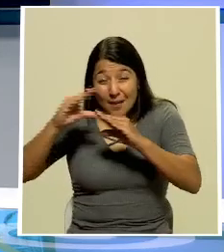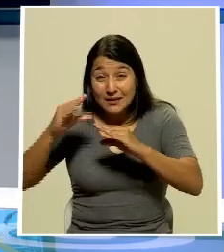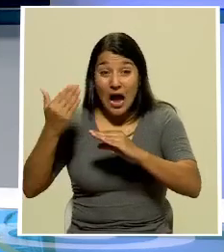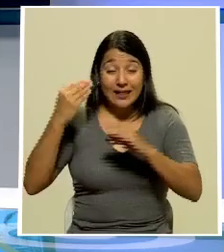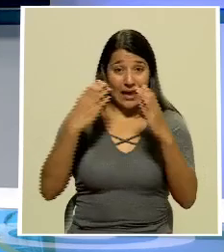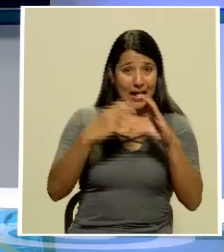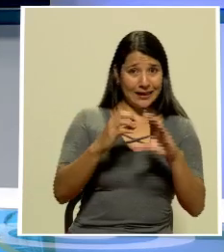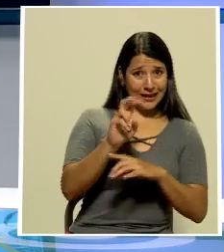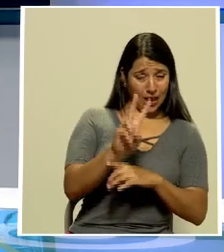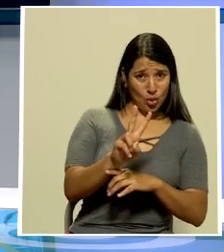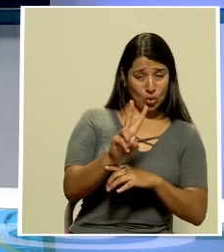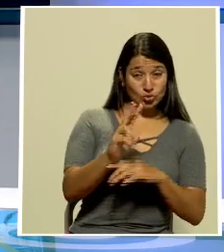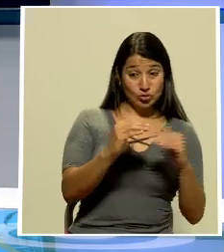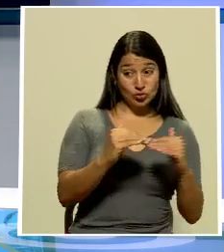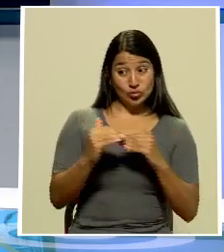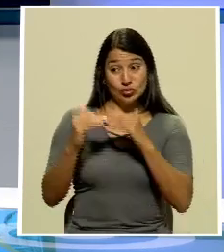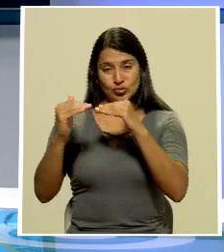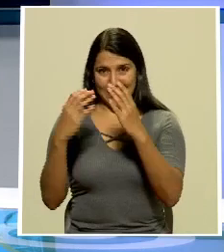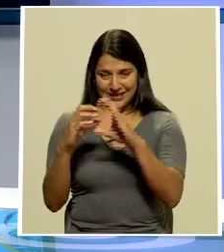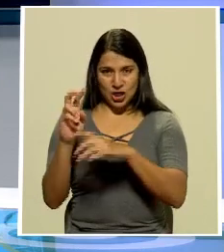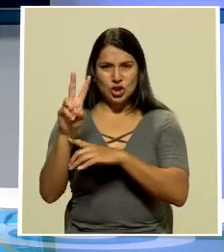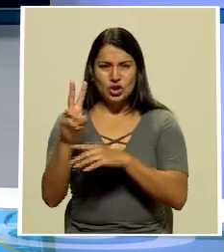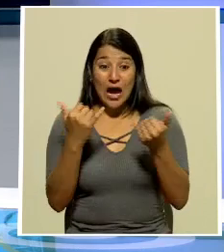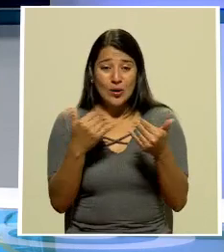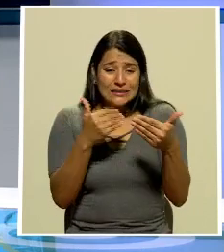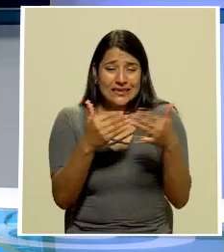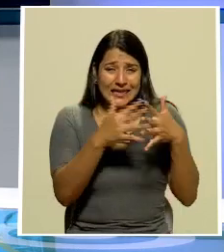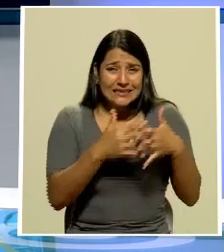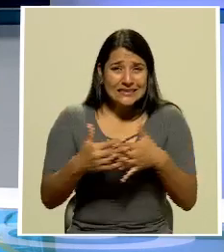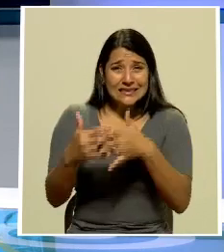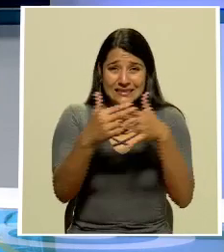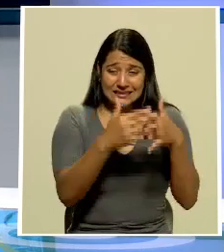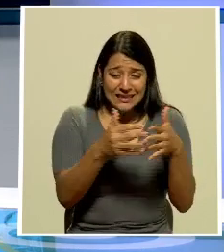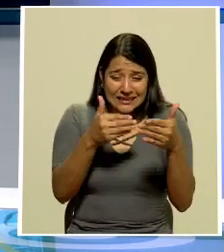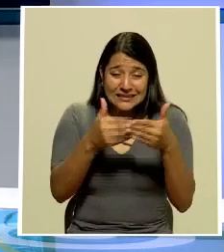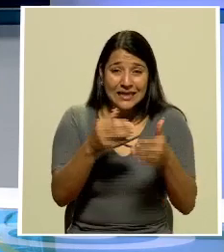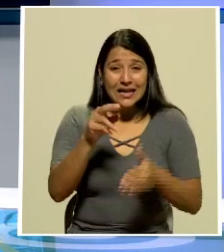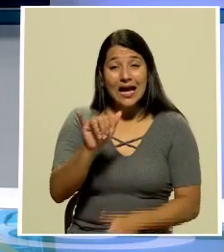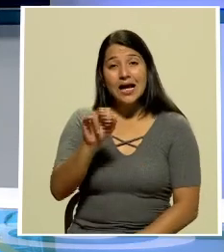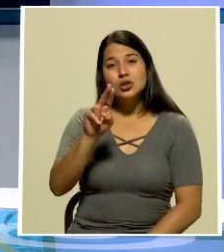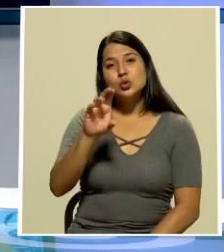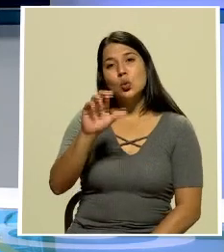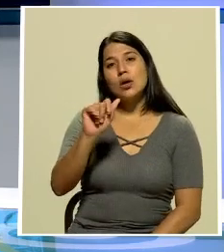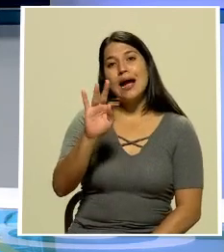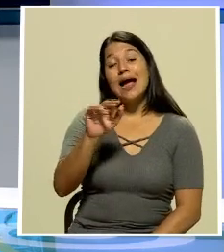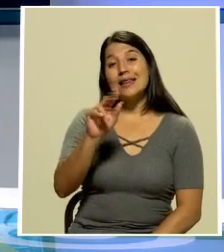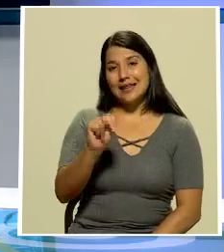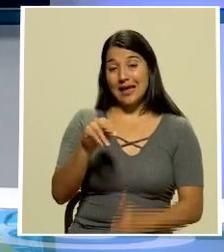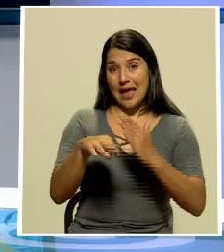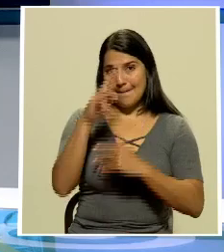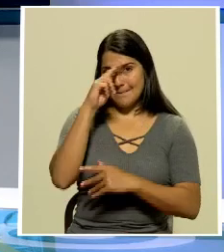2 mientras se acerca a Estados Unidos tras cruzar la península de Yucatán en el este de México.